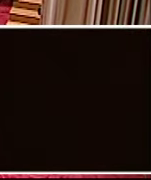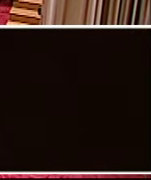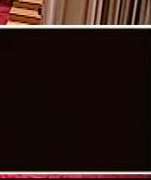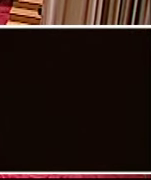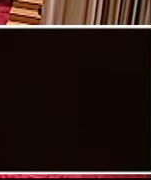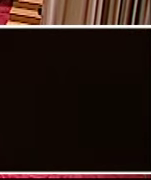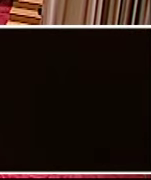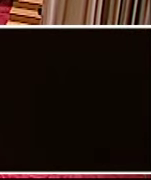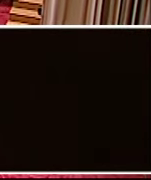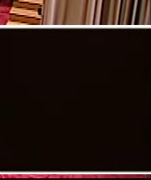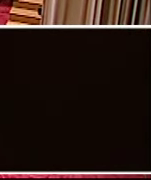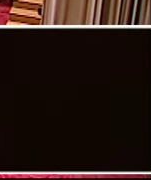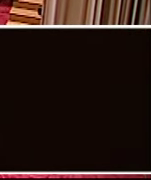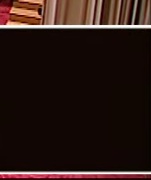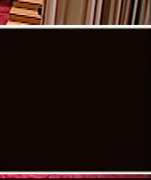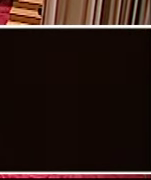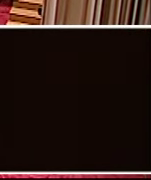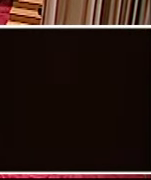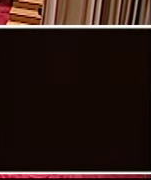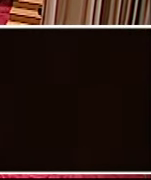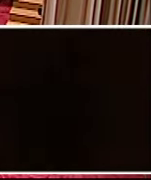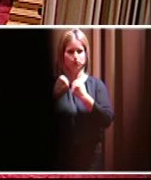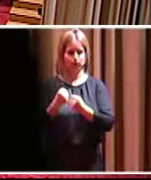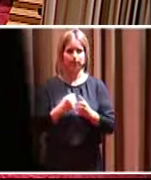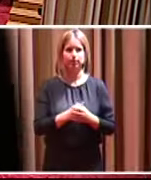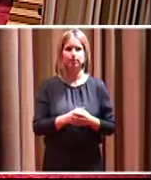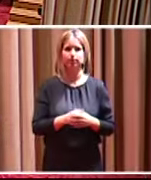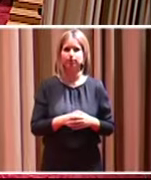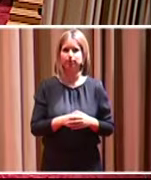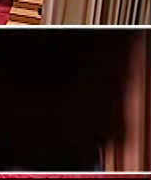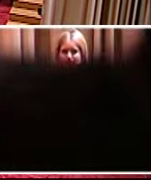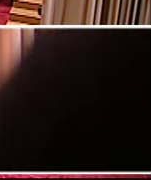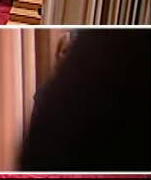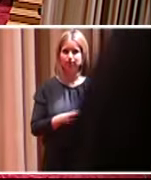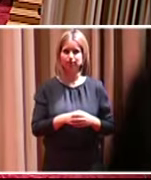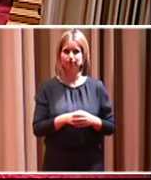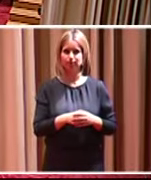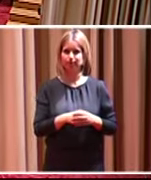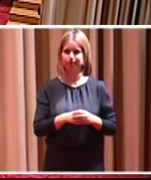concejal delegado de Presidencia y Relaciones Institucionales.